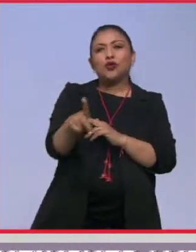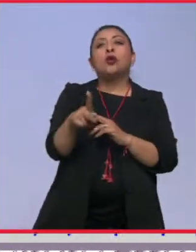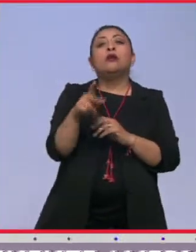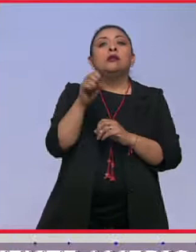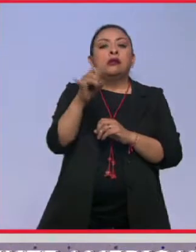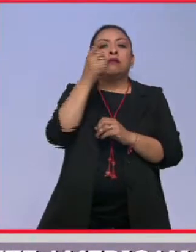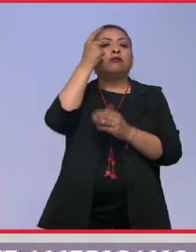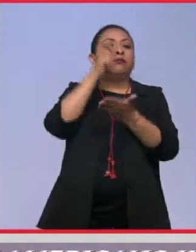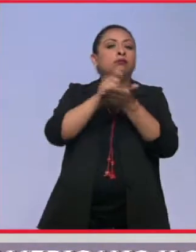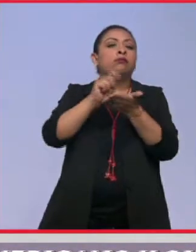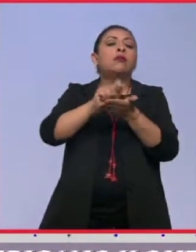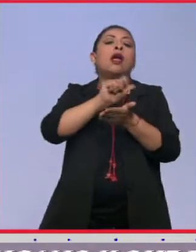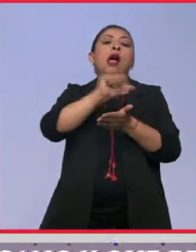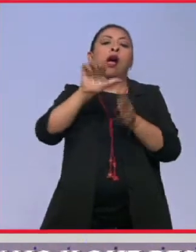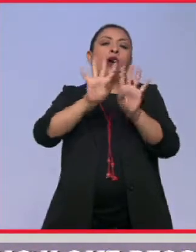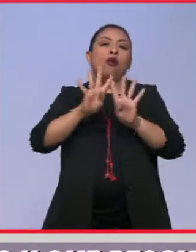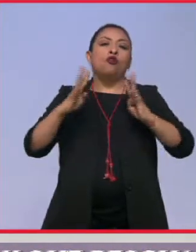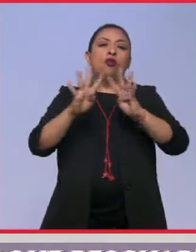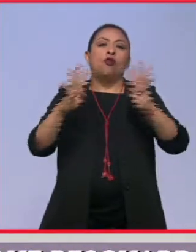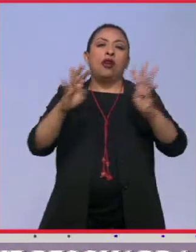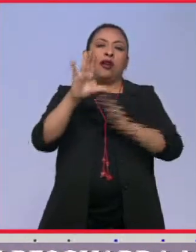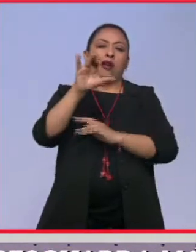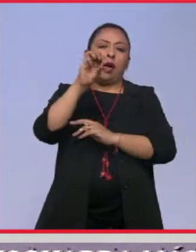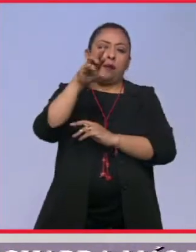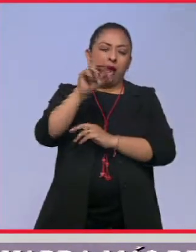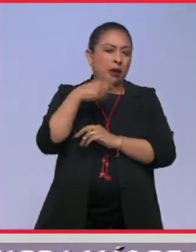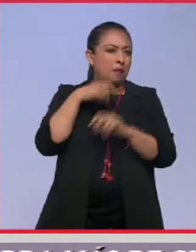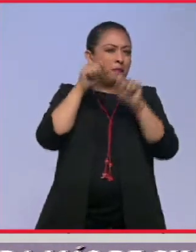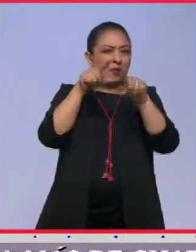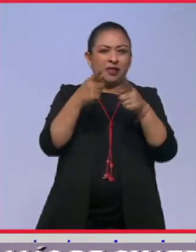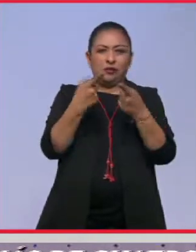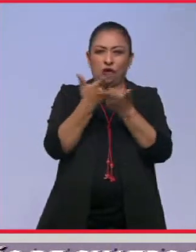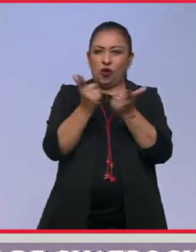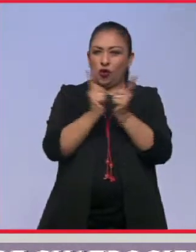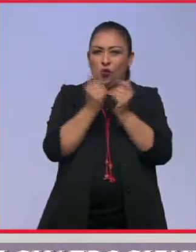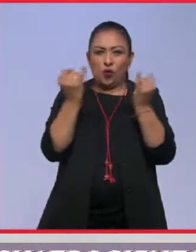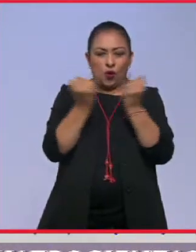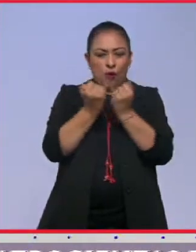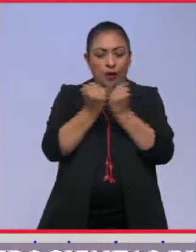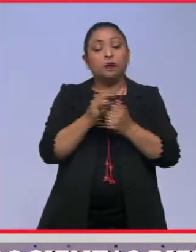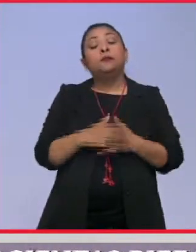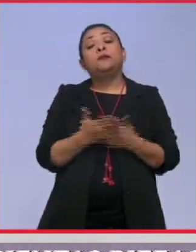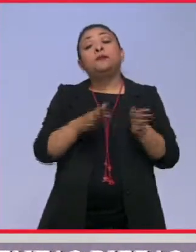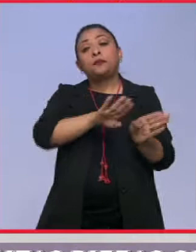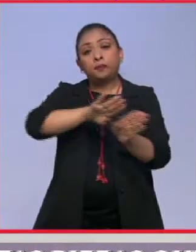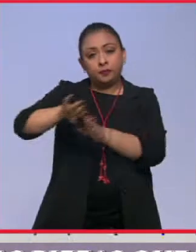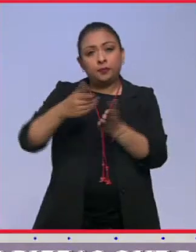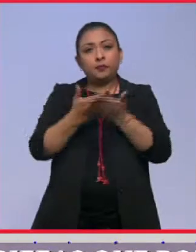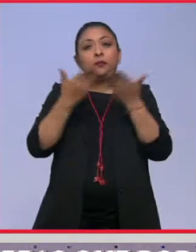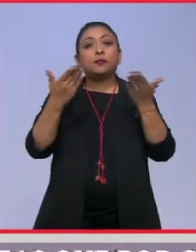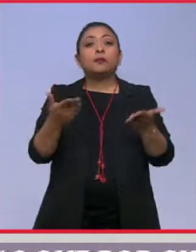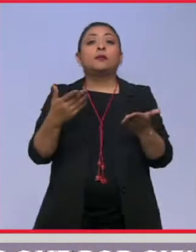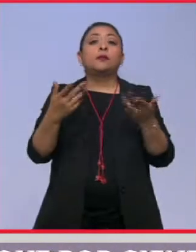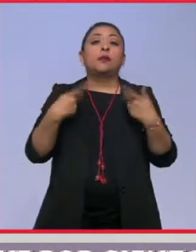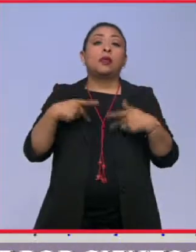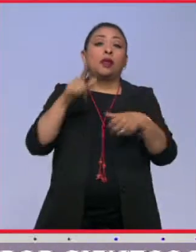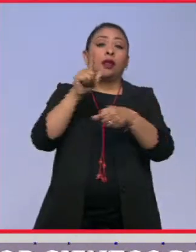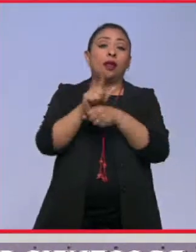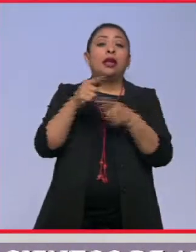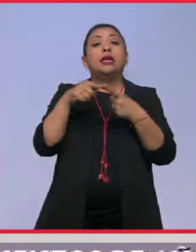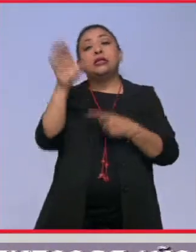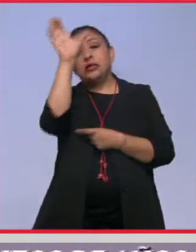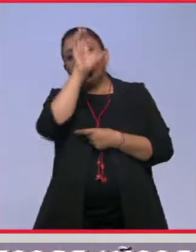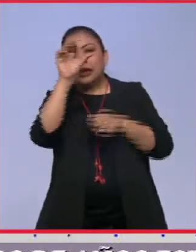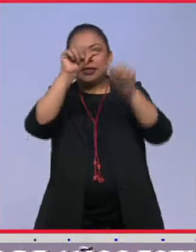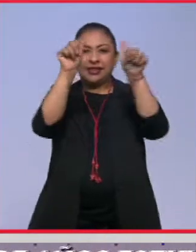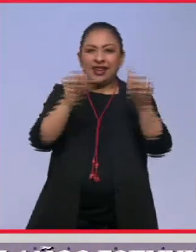sí compuso para Orquesta de Cámara, que interpretará esta misma agrupación. Bueno, y continuamos con personalidades de la ciencia y las